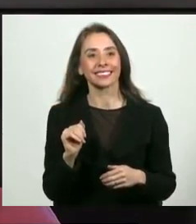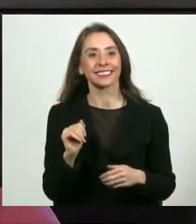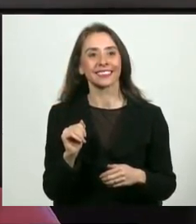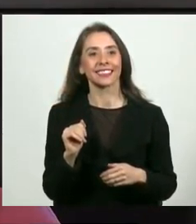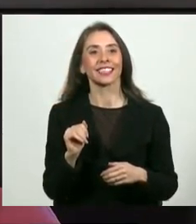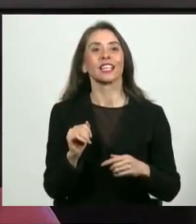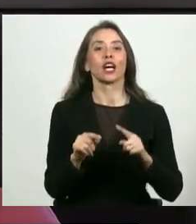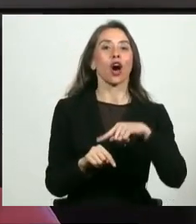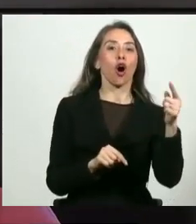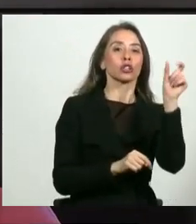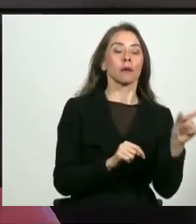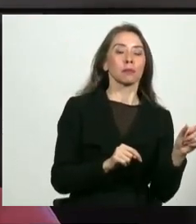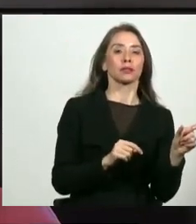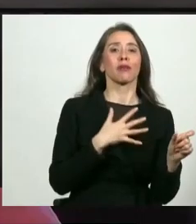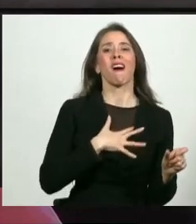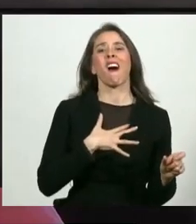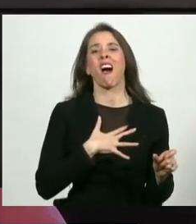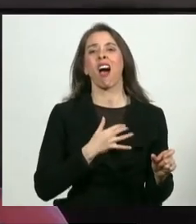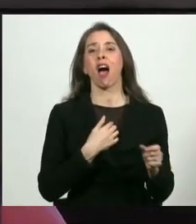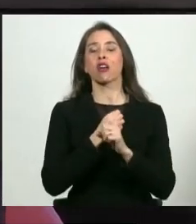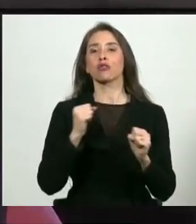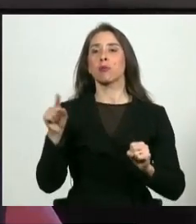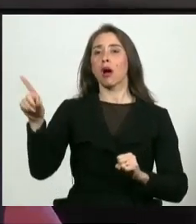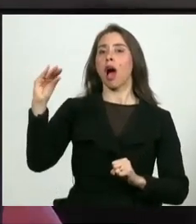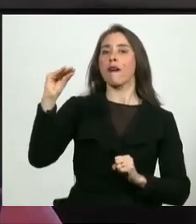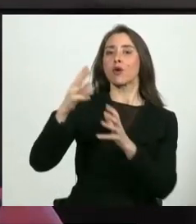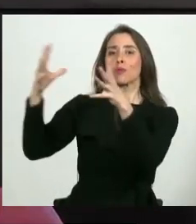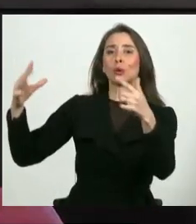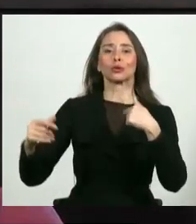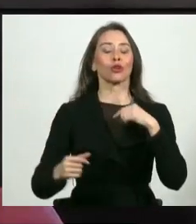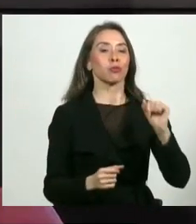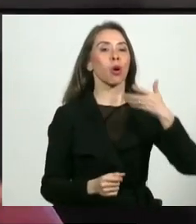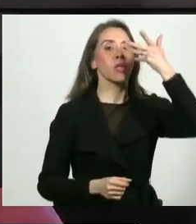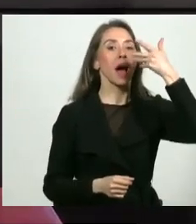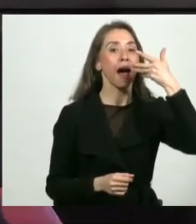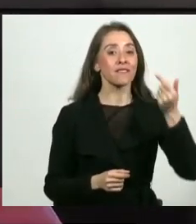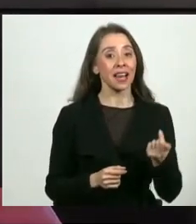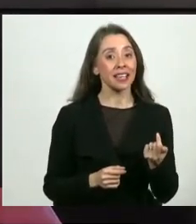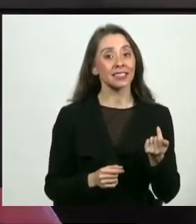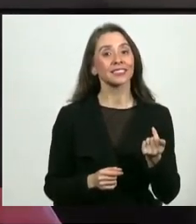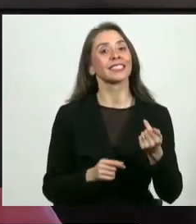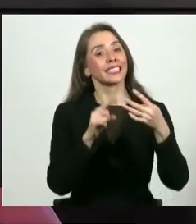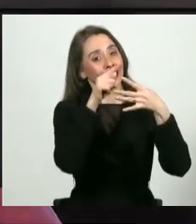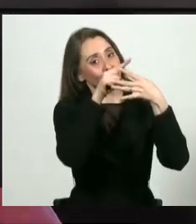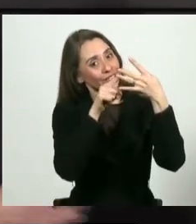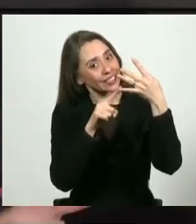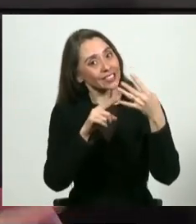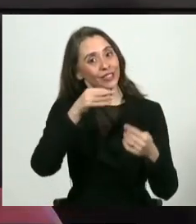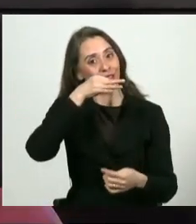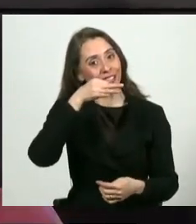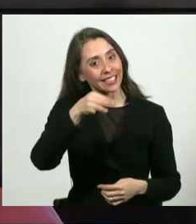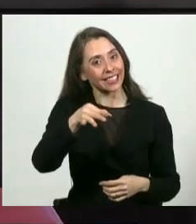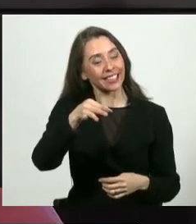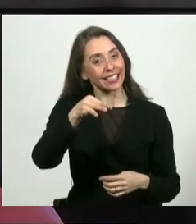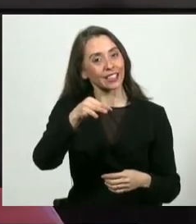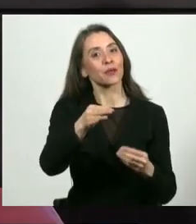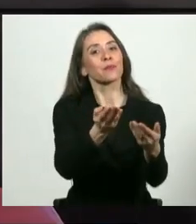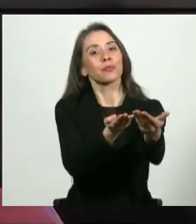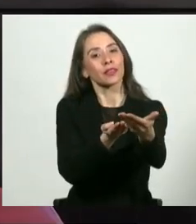quedan siempre personas insatisfechas por no haber podido hacer uso de la palabra. Considerando todo aquello, desde ya